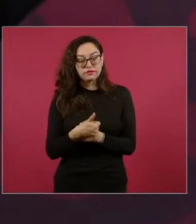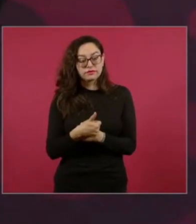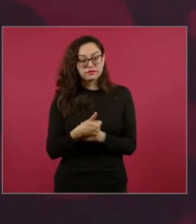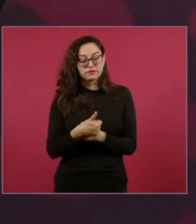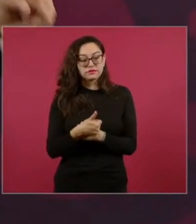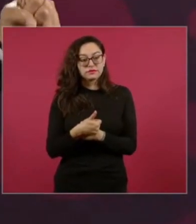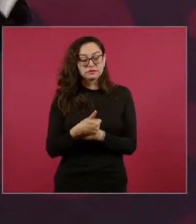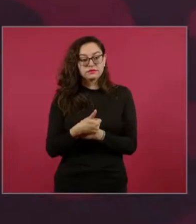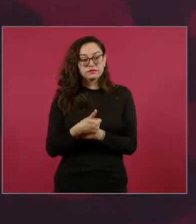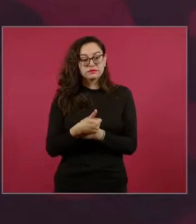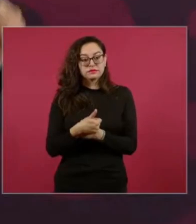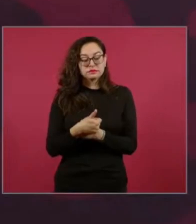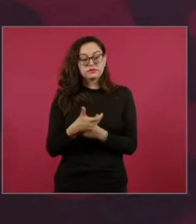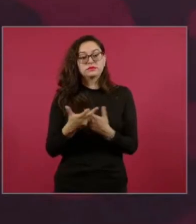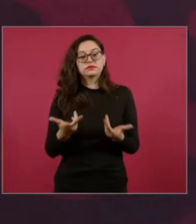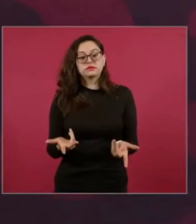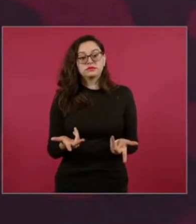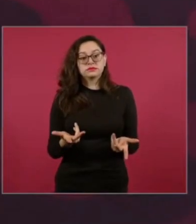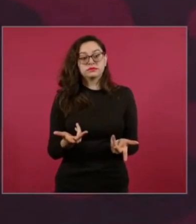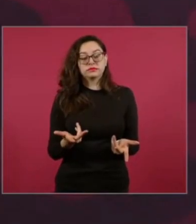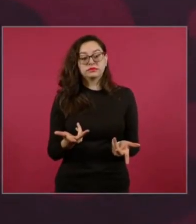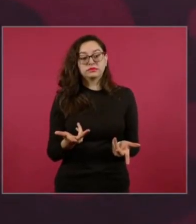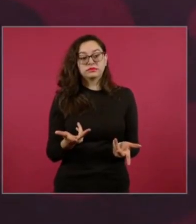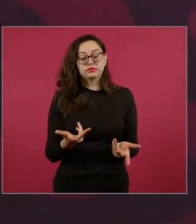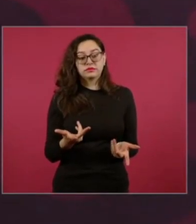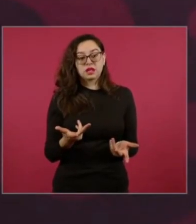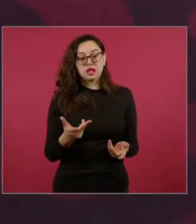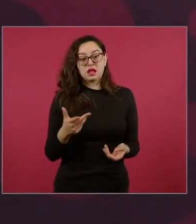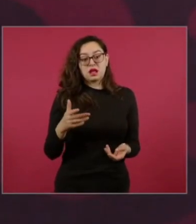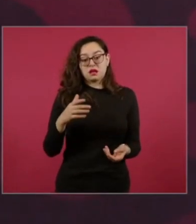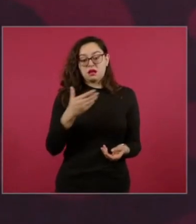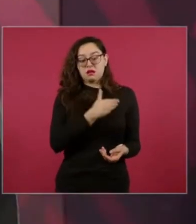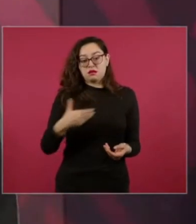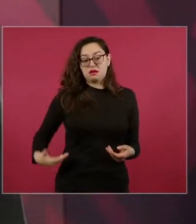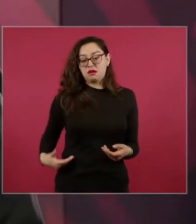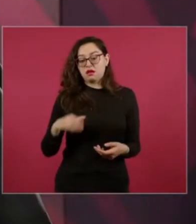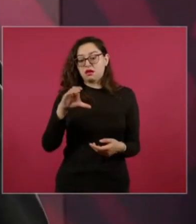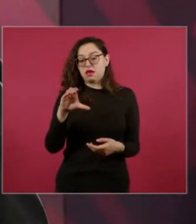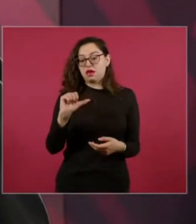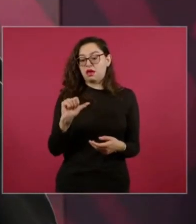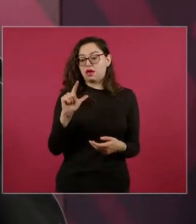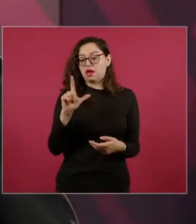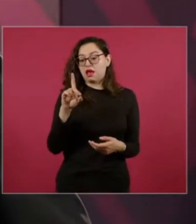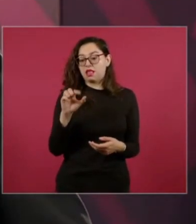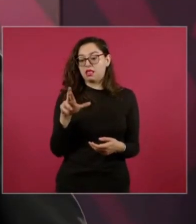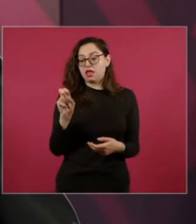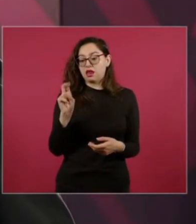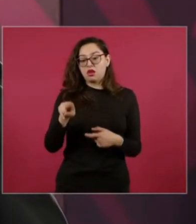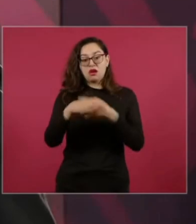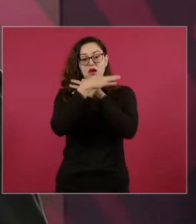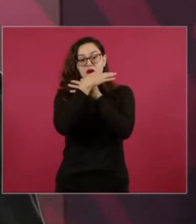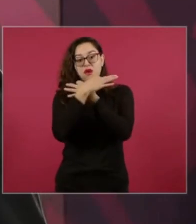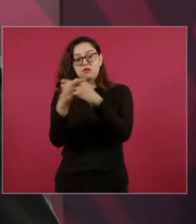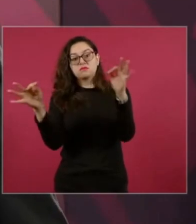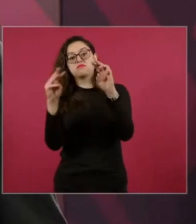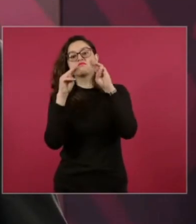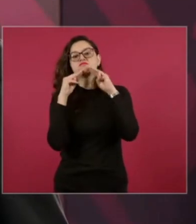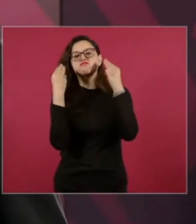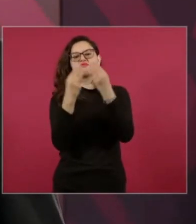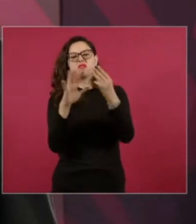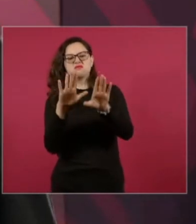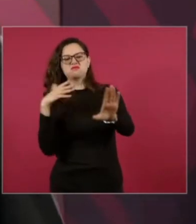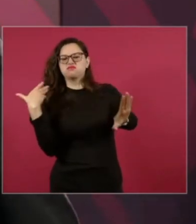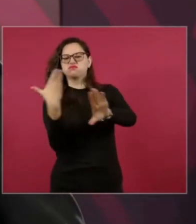modo. Eso no se dice. Ahí Ciro Gómez Leiva no decía nada, ni Leo Zuckerman, ni Carlos